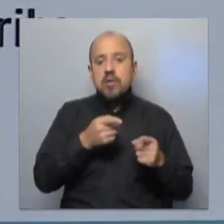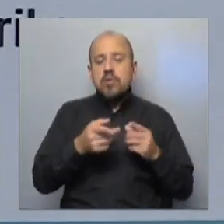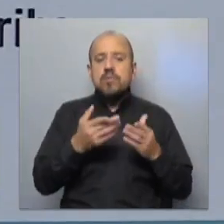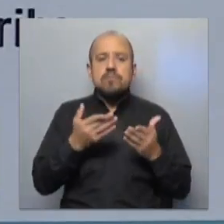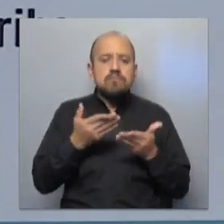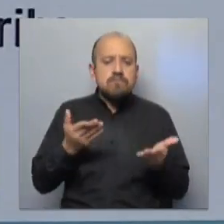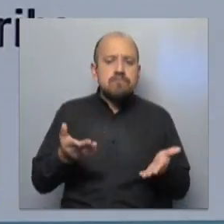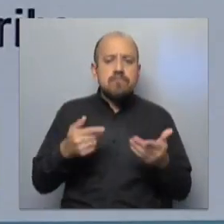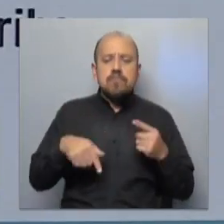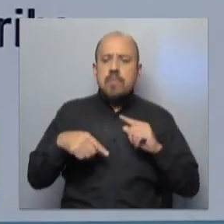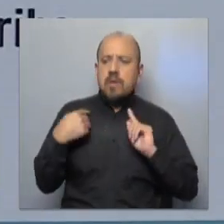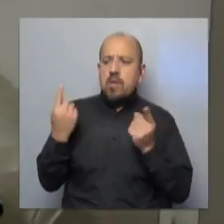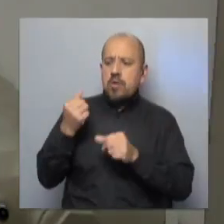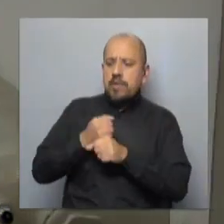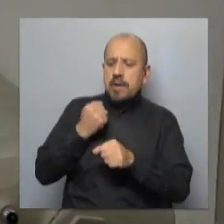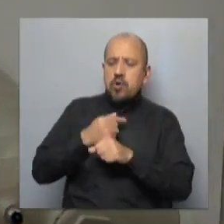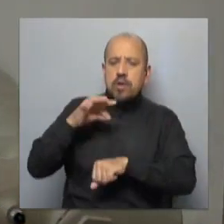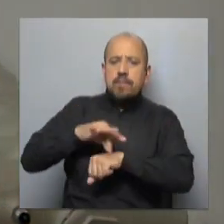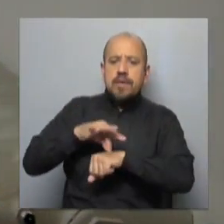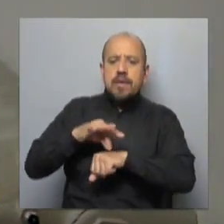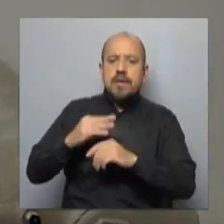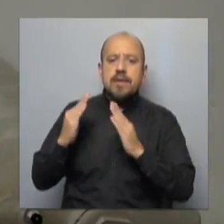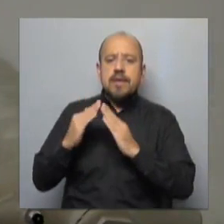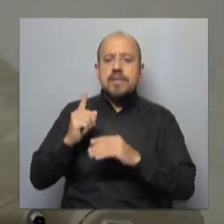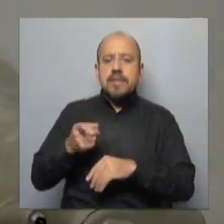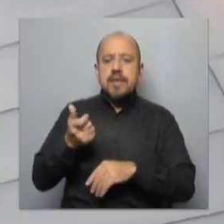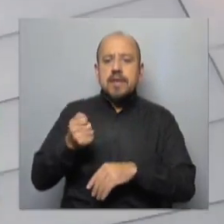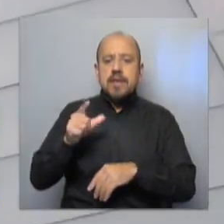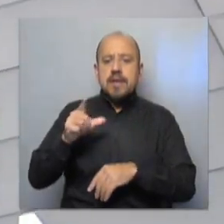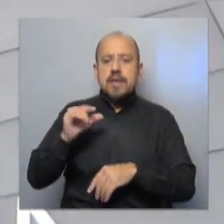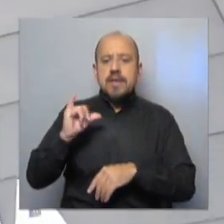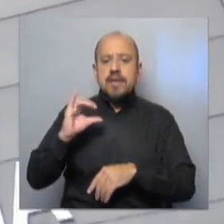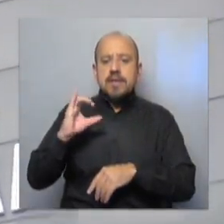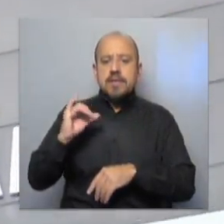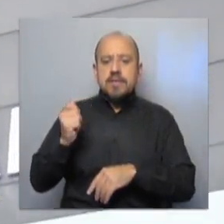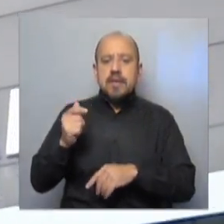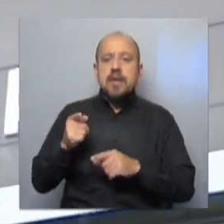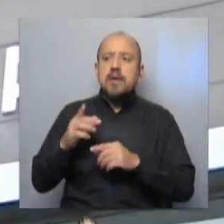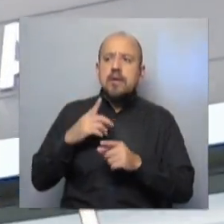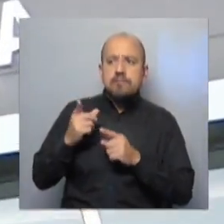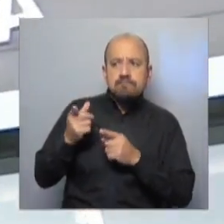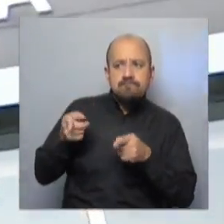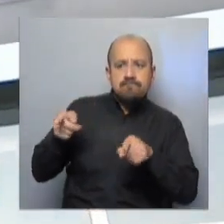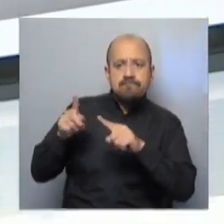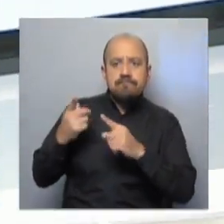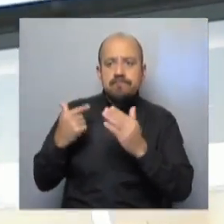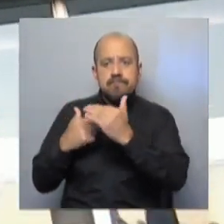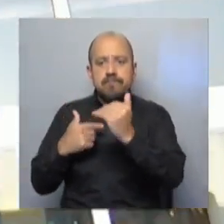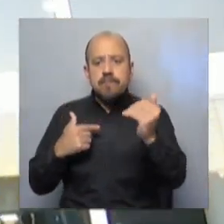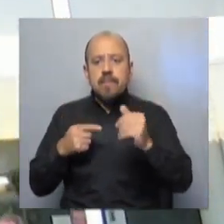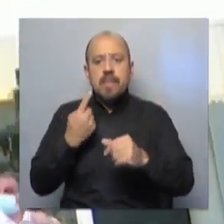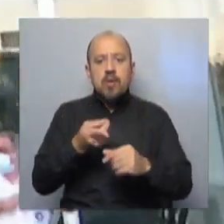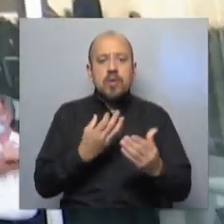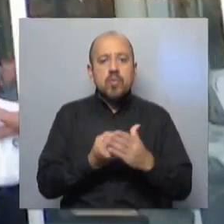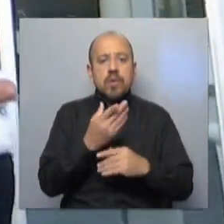de las y los trabajadores médicos de casa de galicia que tenía en exclusividad laboral y que debieron ser reabsorbidos en los